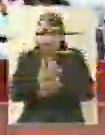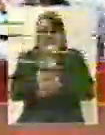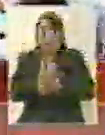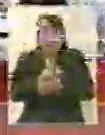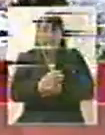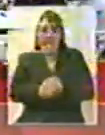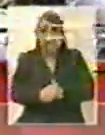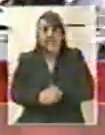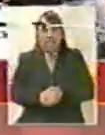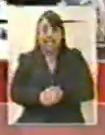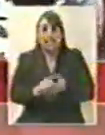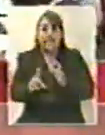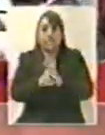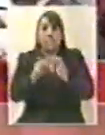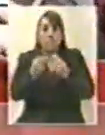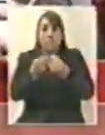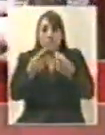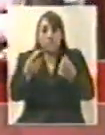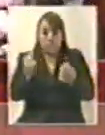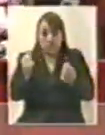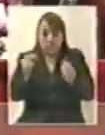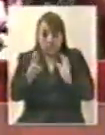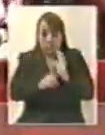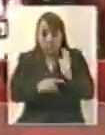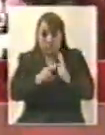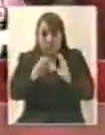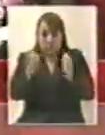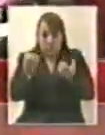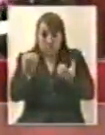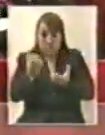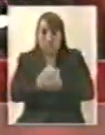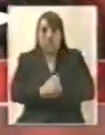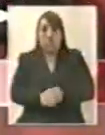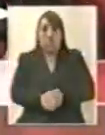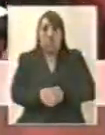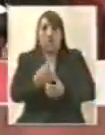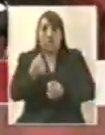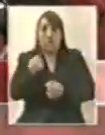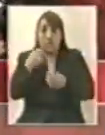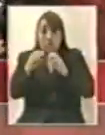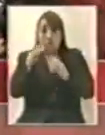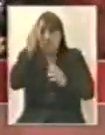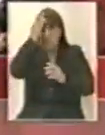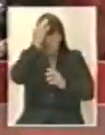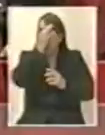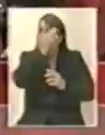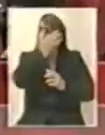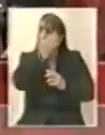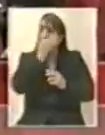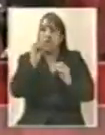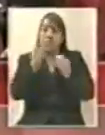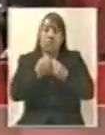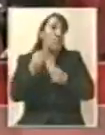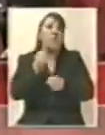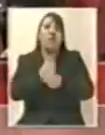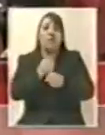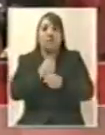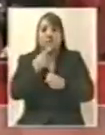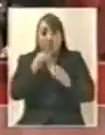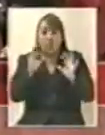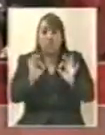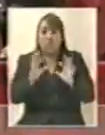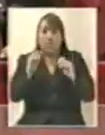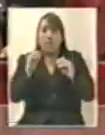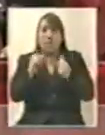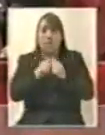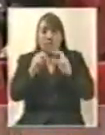Congreso. Ahora que se está discutiendo en el grupo de trabajo, se está justamente ajustando el tema. Pero en ningún momento el reglamento del Congreso